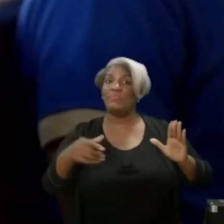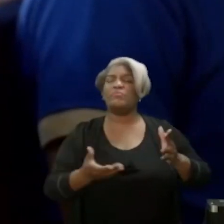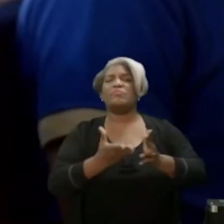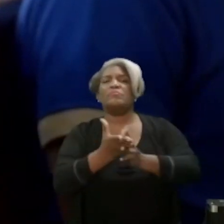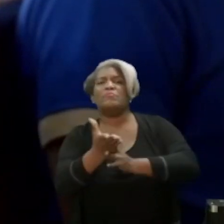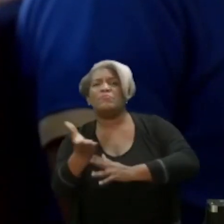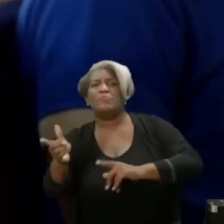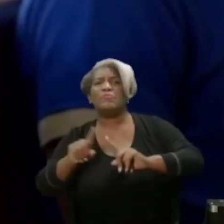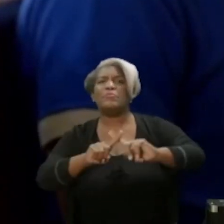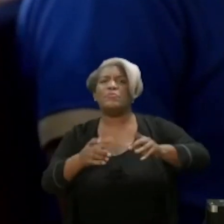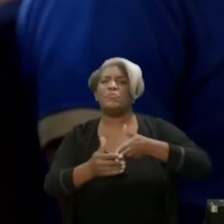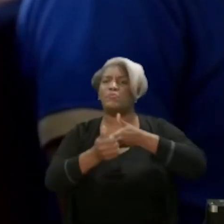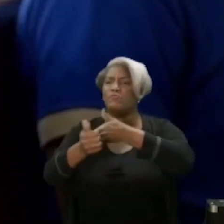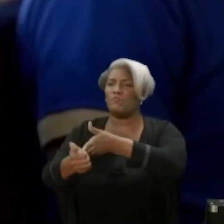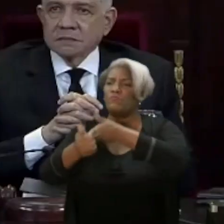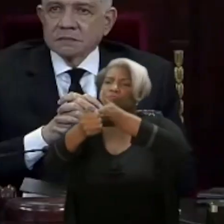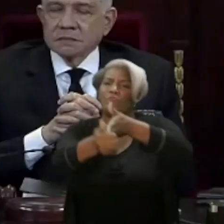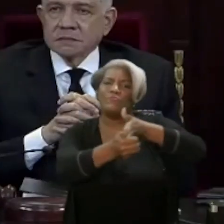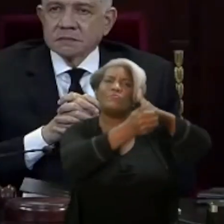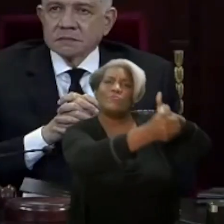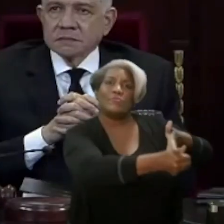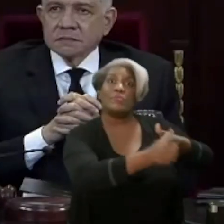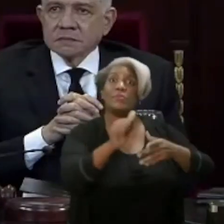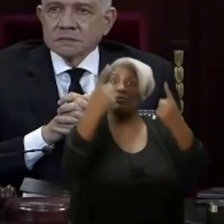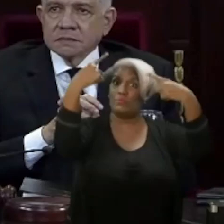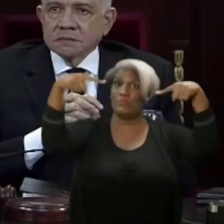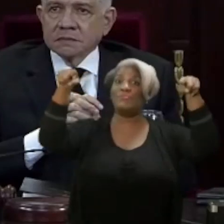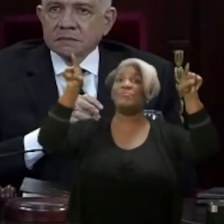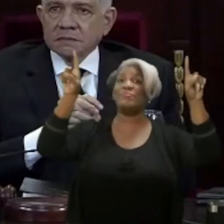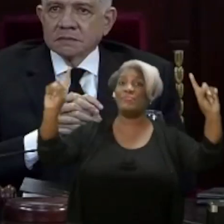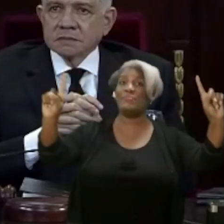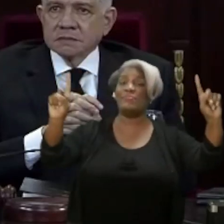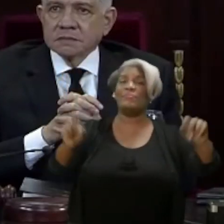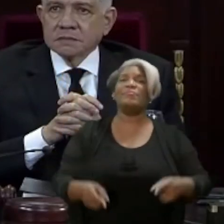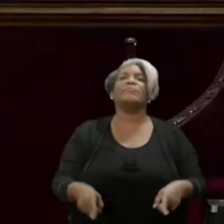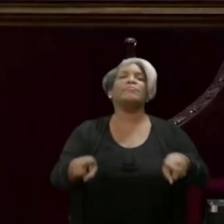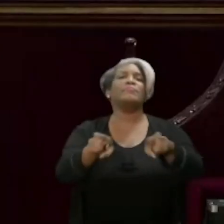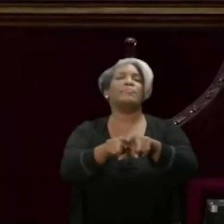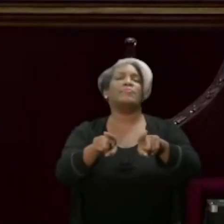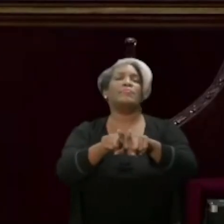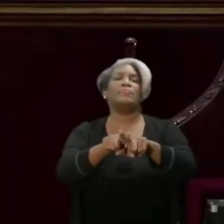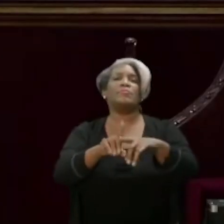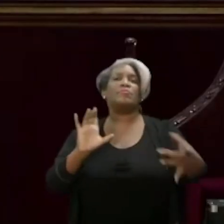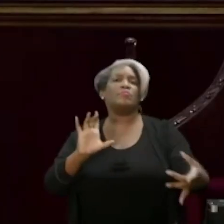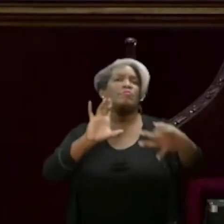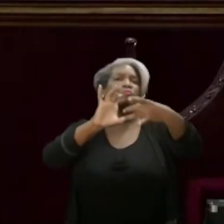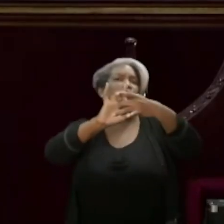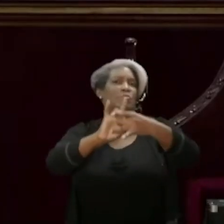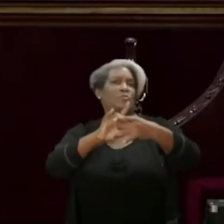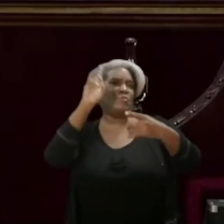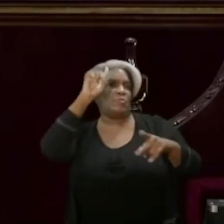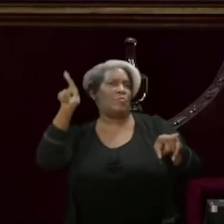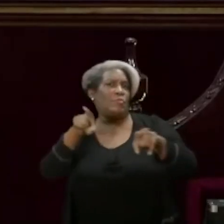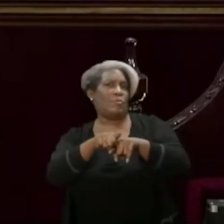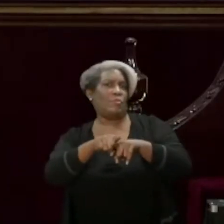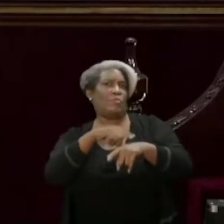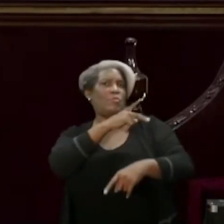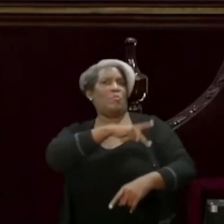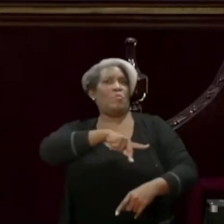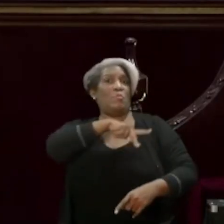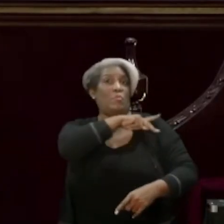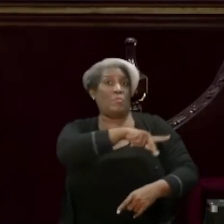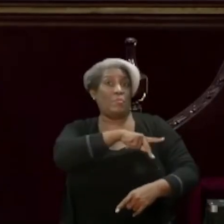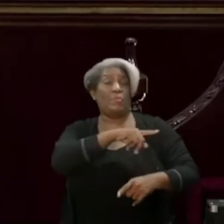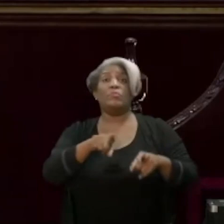rutas y actividades culturales que han tenido un gran éxito. Además, en una alianza público-privada desde el 2021, se